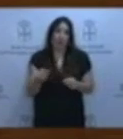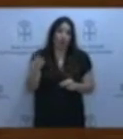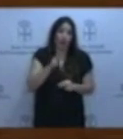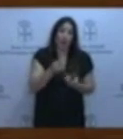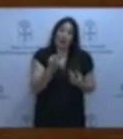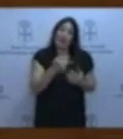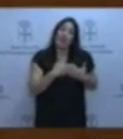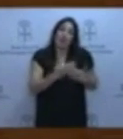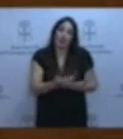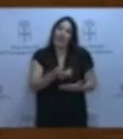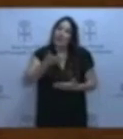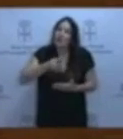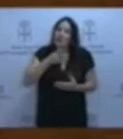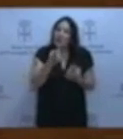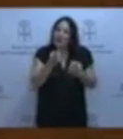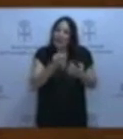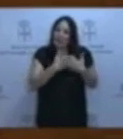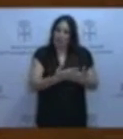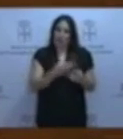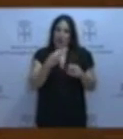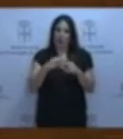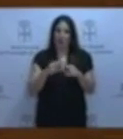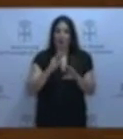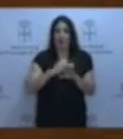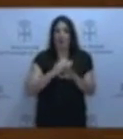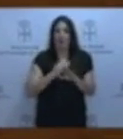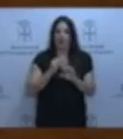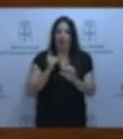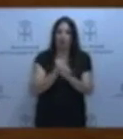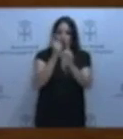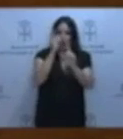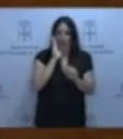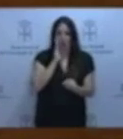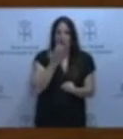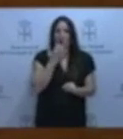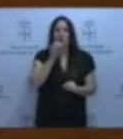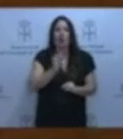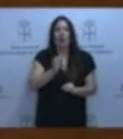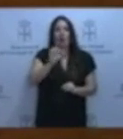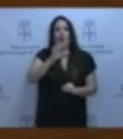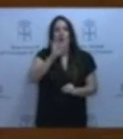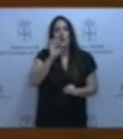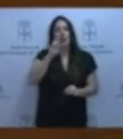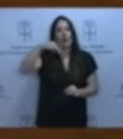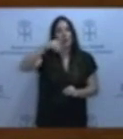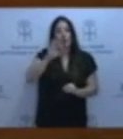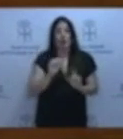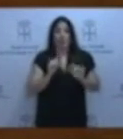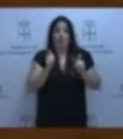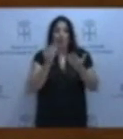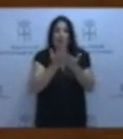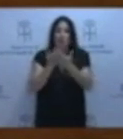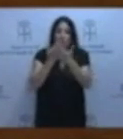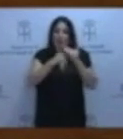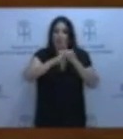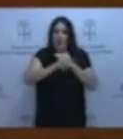importante porque faltan medidas, falta voluntad política para luchar contra la corrupción. El juez Sorando, por ejemplo, cuando empezó a investigar el Marea, recibía tráilers